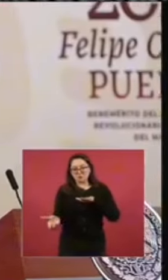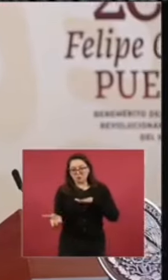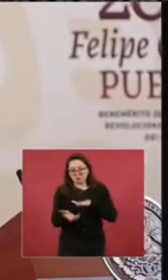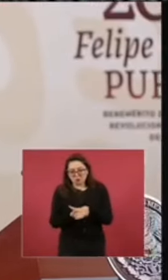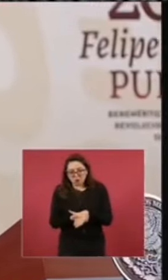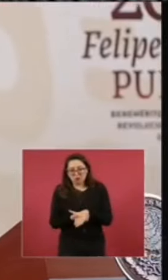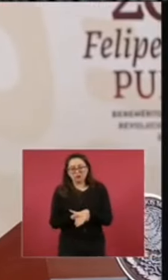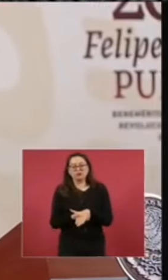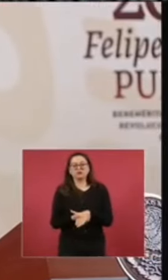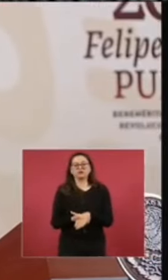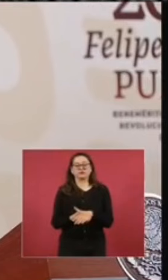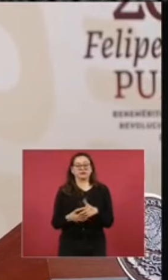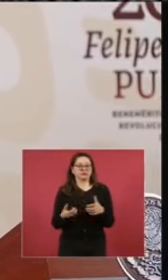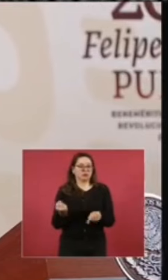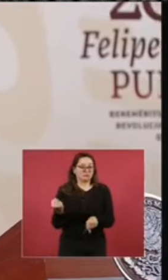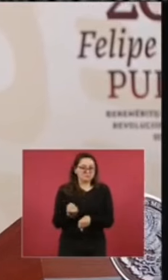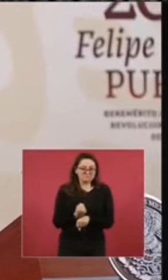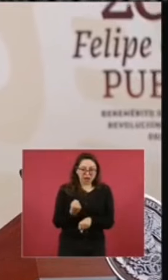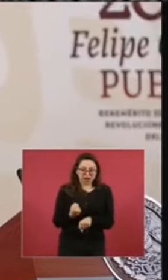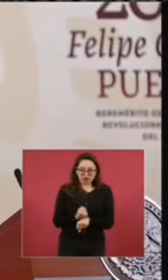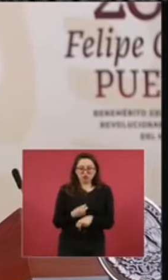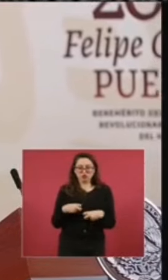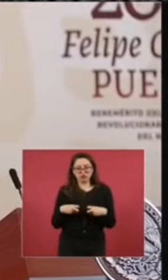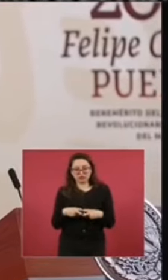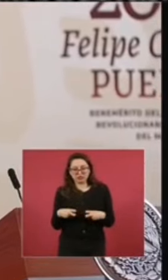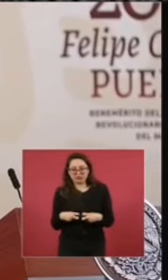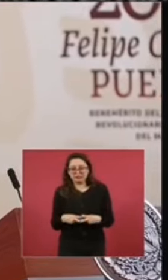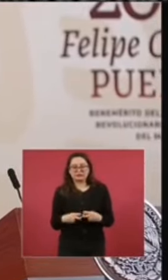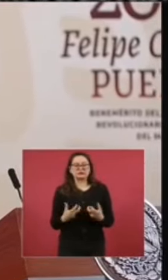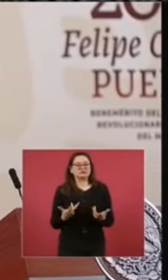huaraches, calzado,